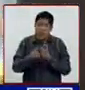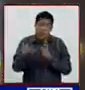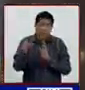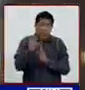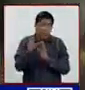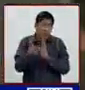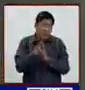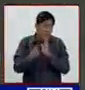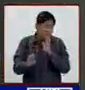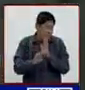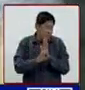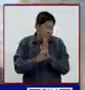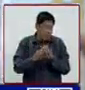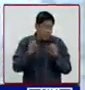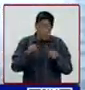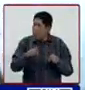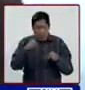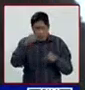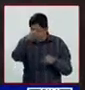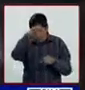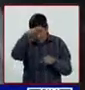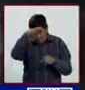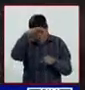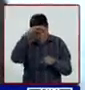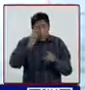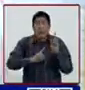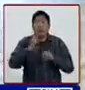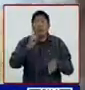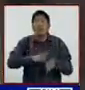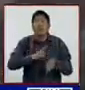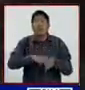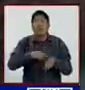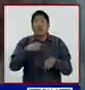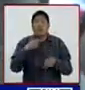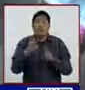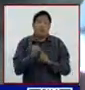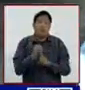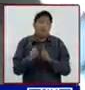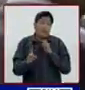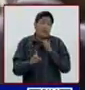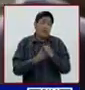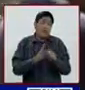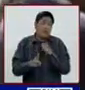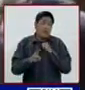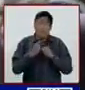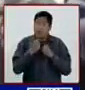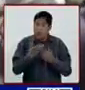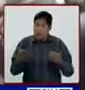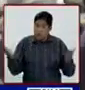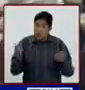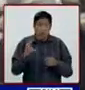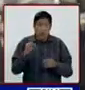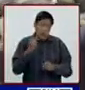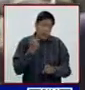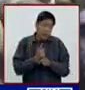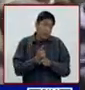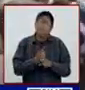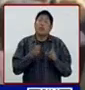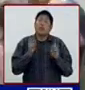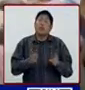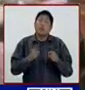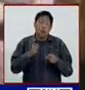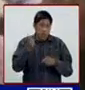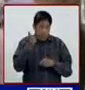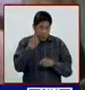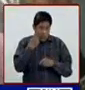Constitución que pueden hacer, si es que en un momento llegan a pasar un tipo de violencia o pasar algún caso que no es correcto, ellas mismas tengan